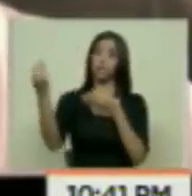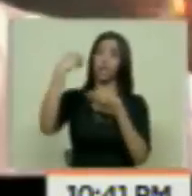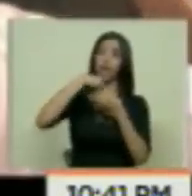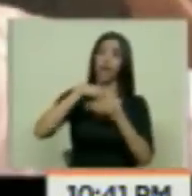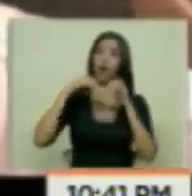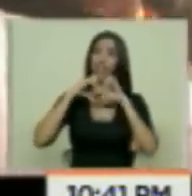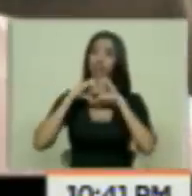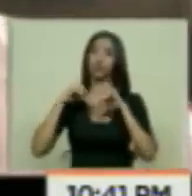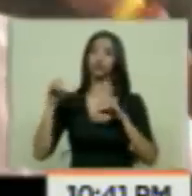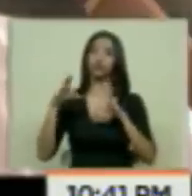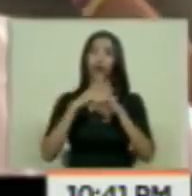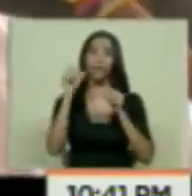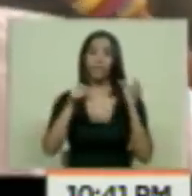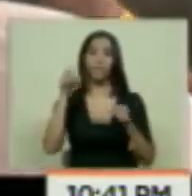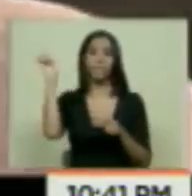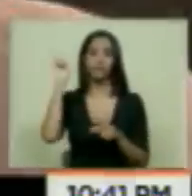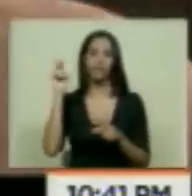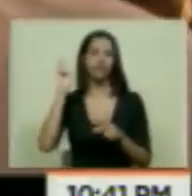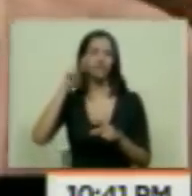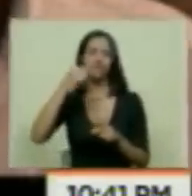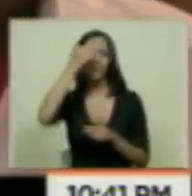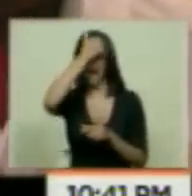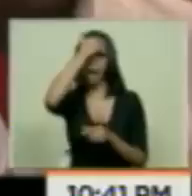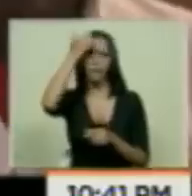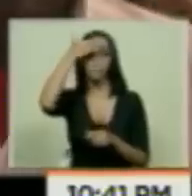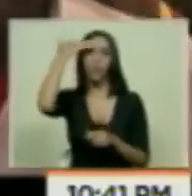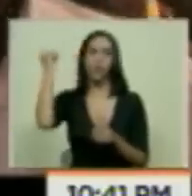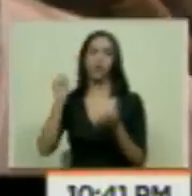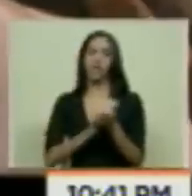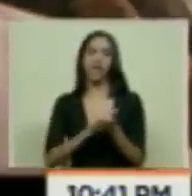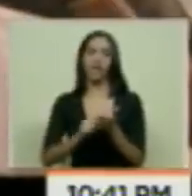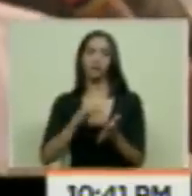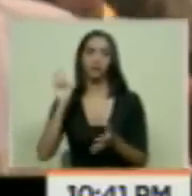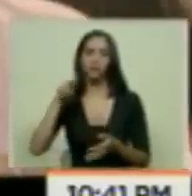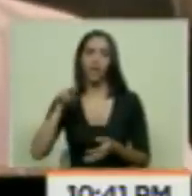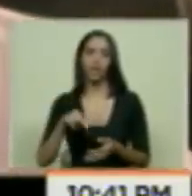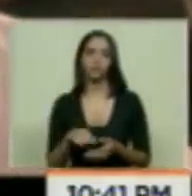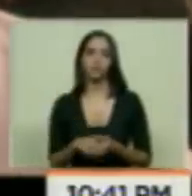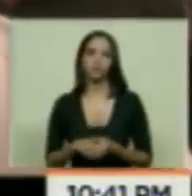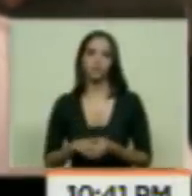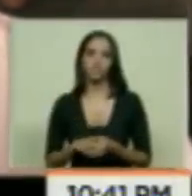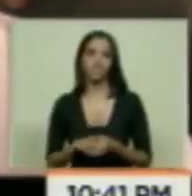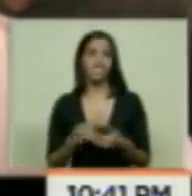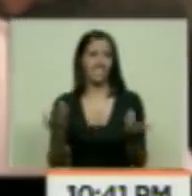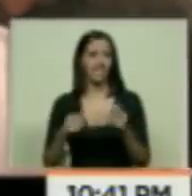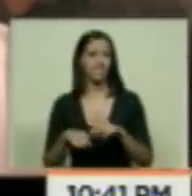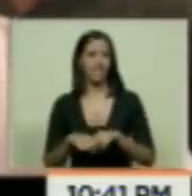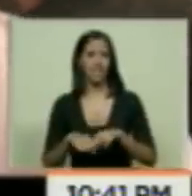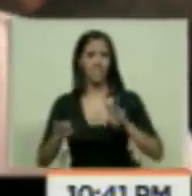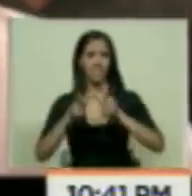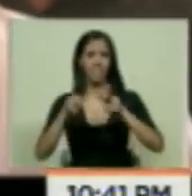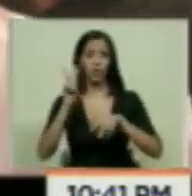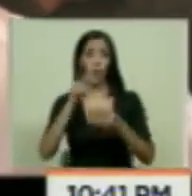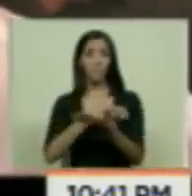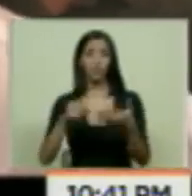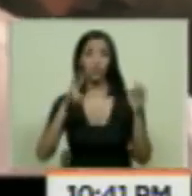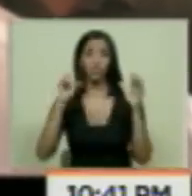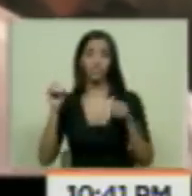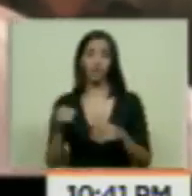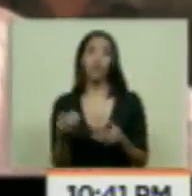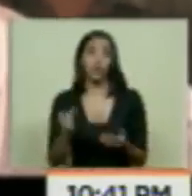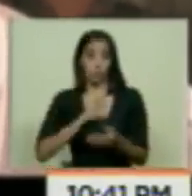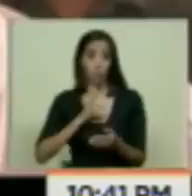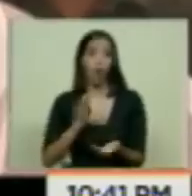venezolanos. Nunca se va a borrar. Sí. Y este milagro, la misión Vivienda de Venezuela, 2.200.000. Pero eso es parte del milagro